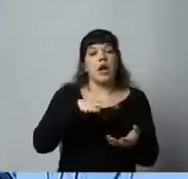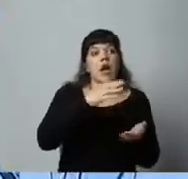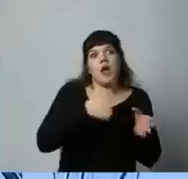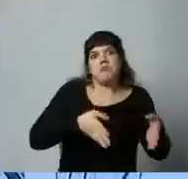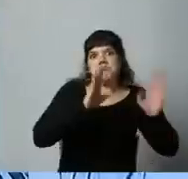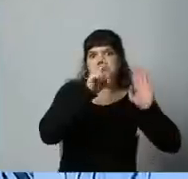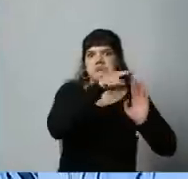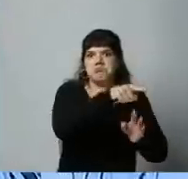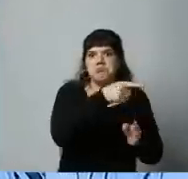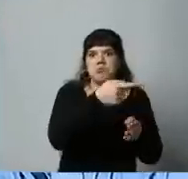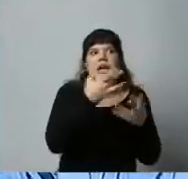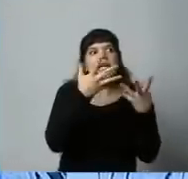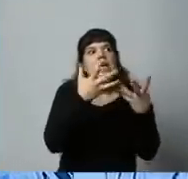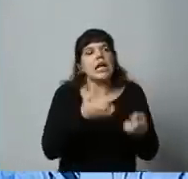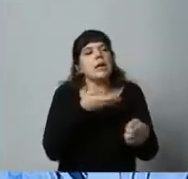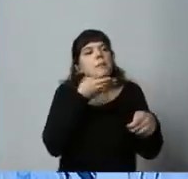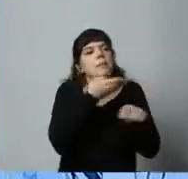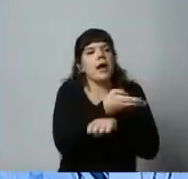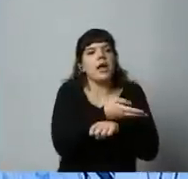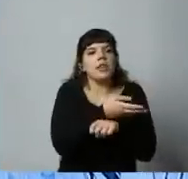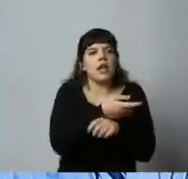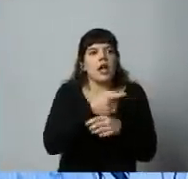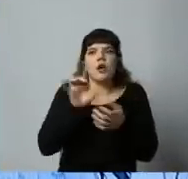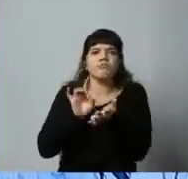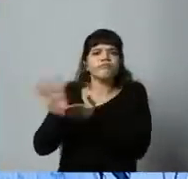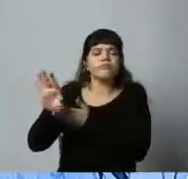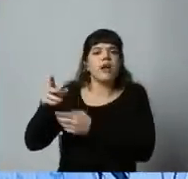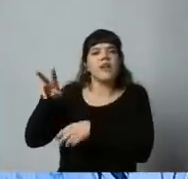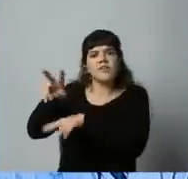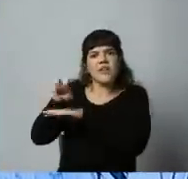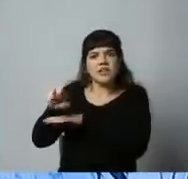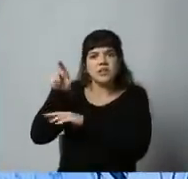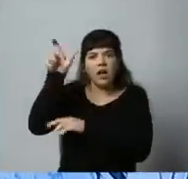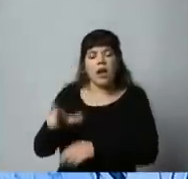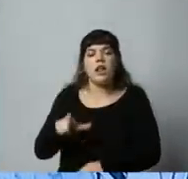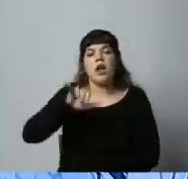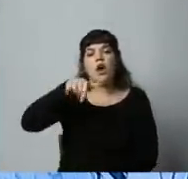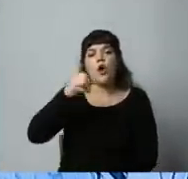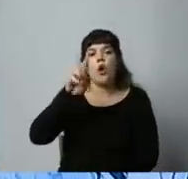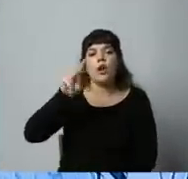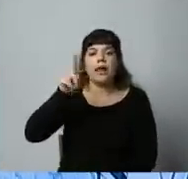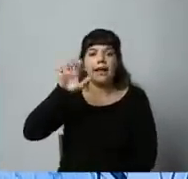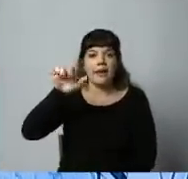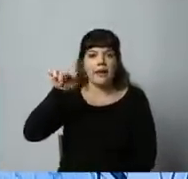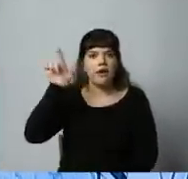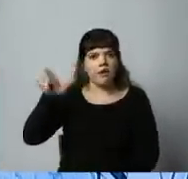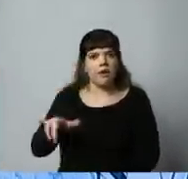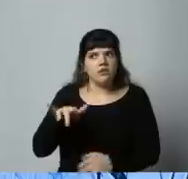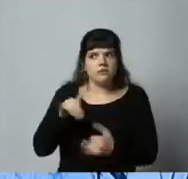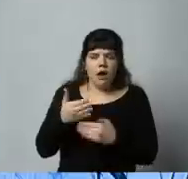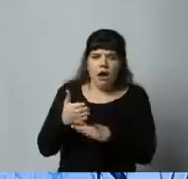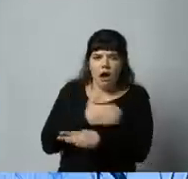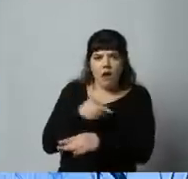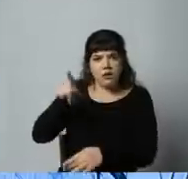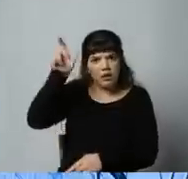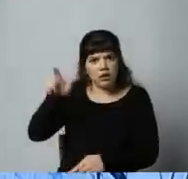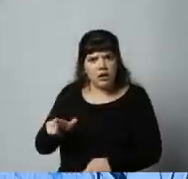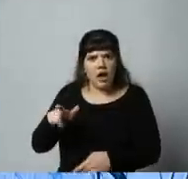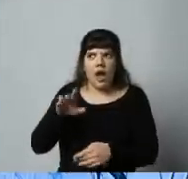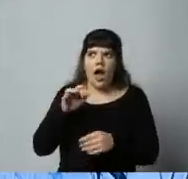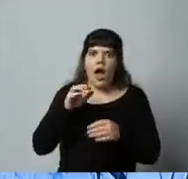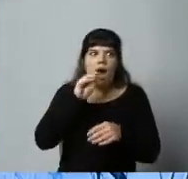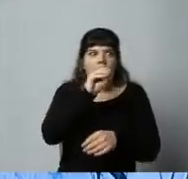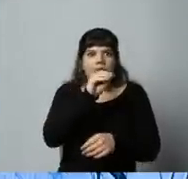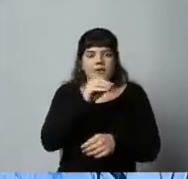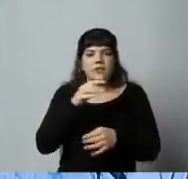pedir la destitución del fiscal de corte Jorge Díaz después de que Jorge Díaz había anunciado que se había iniciado una